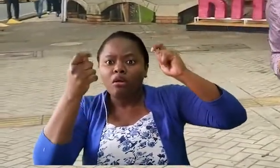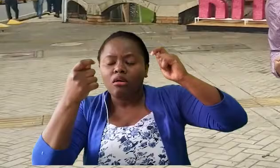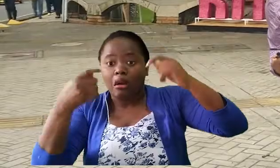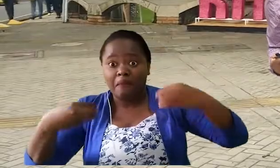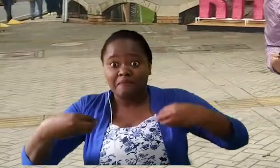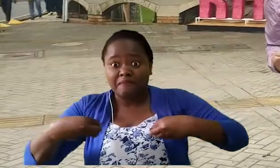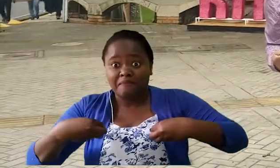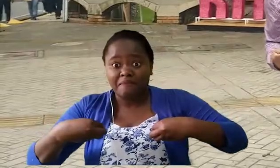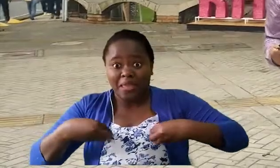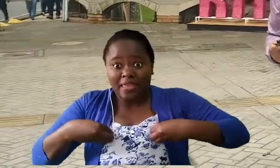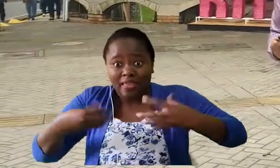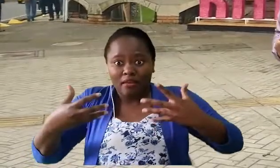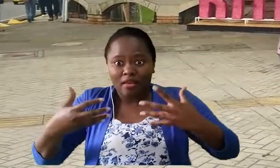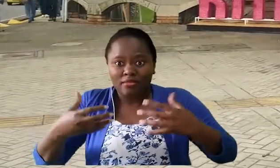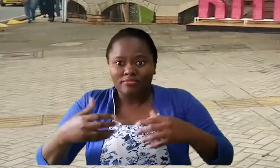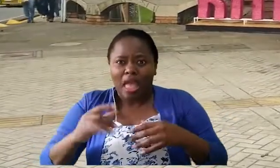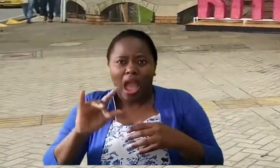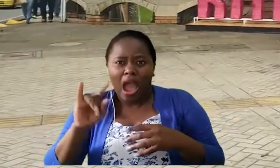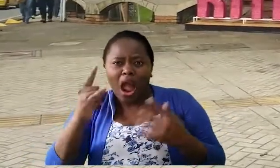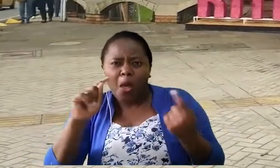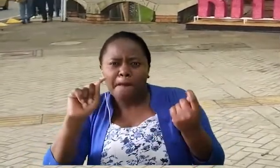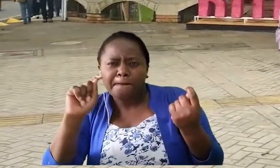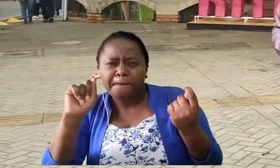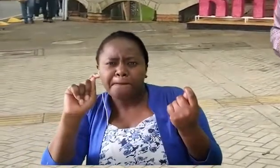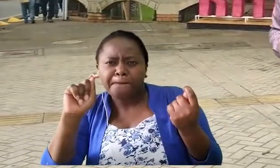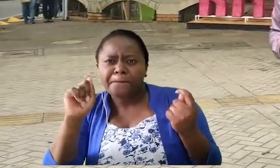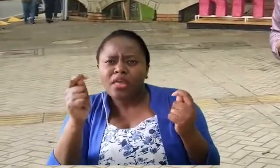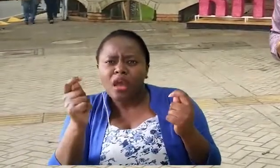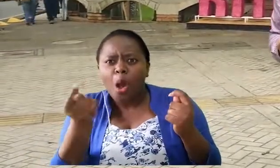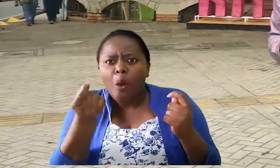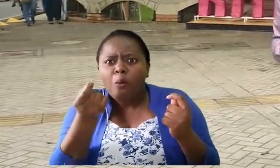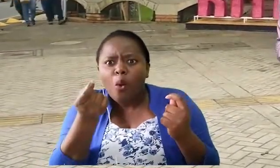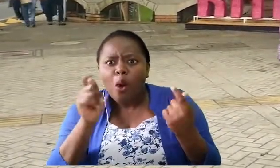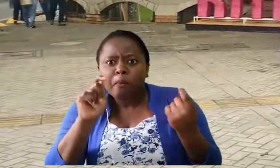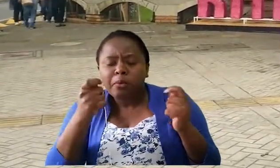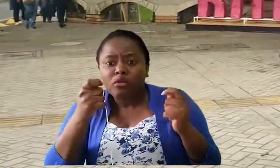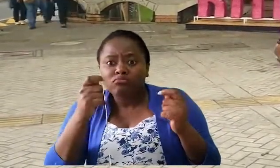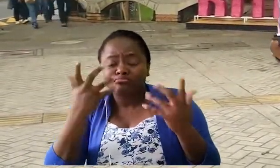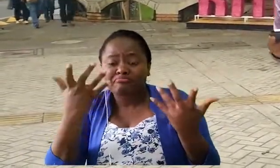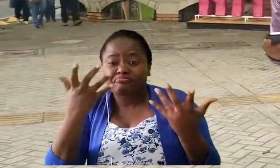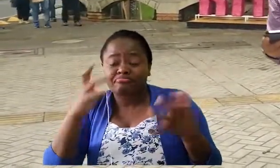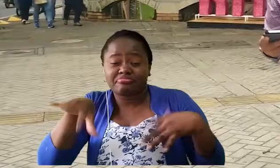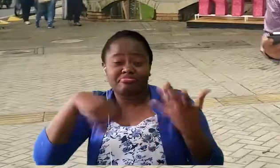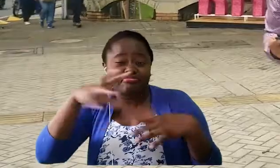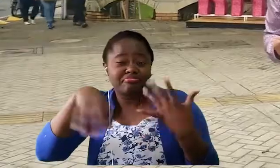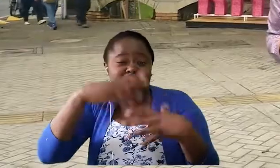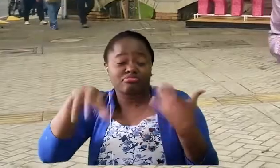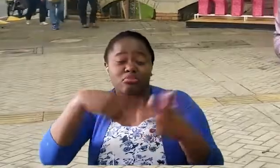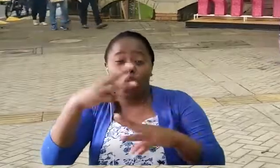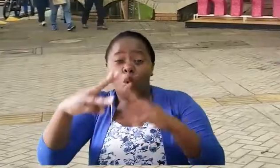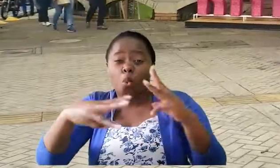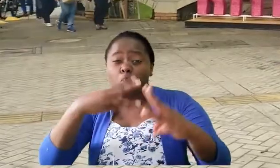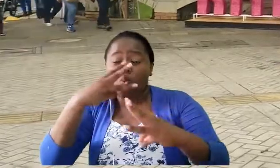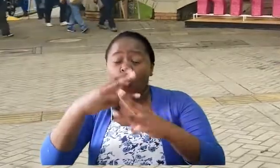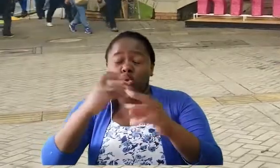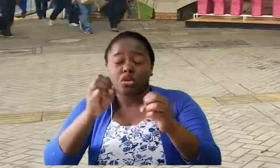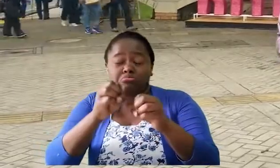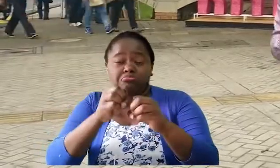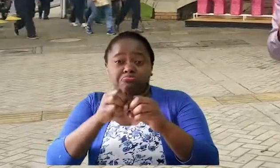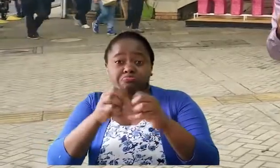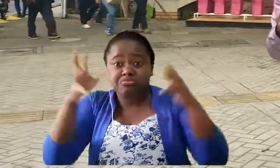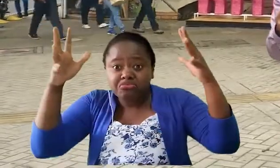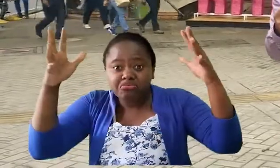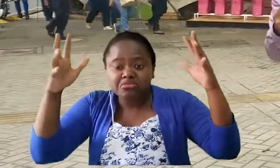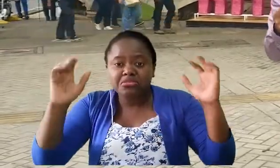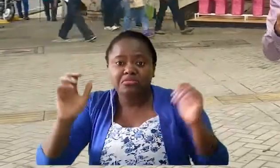variación, por mínima que hubiese sido, hubiese alterado el orden que ahora conocemos en la naturaleza, y lo más probable es que la vida no